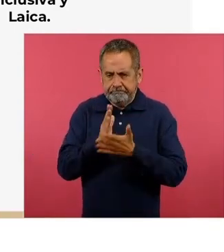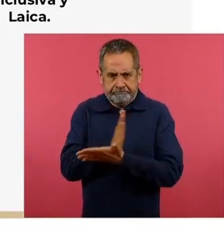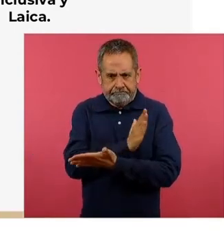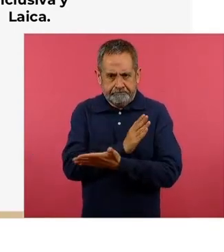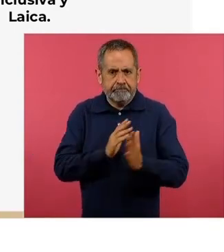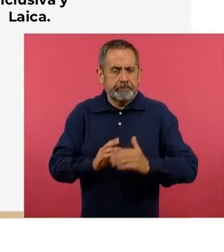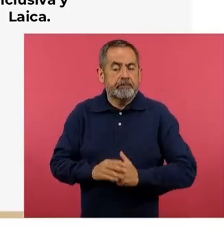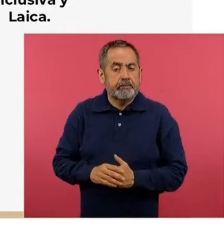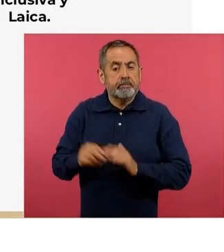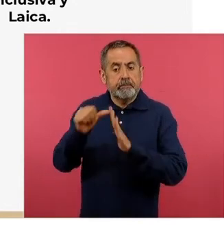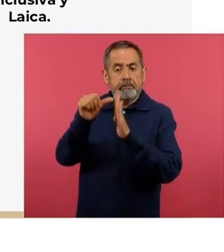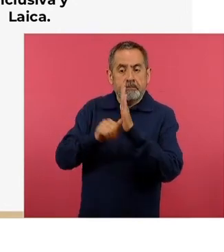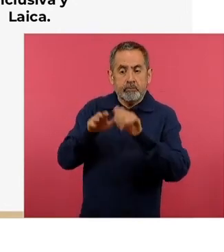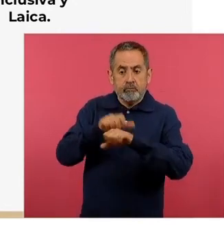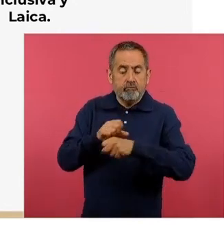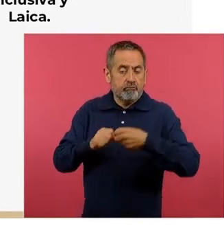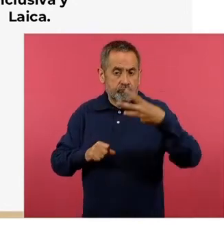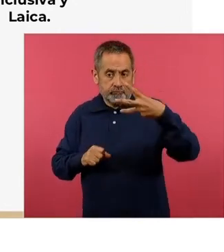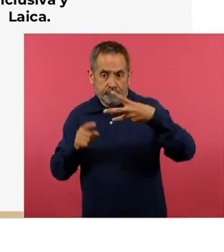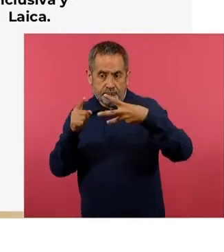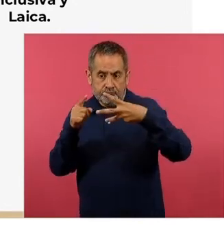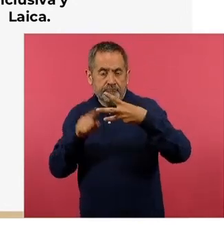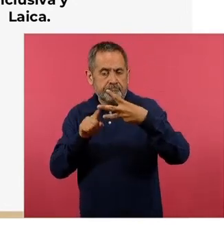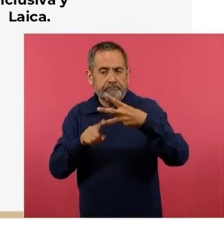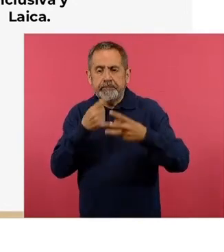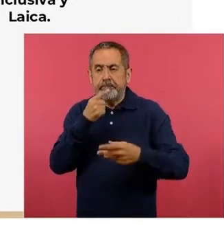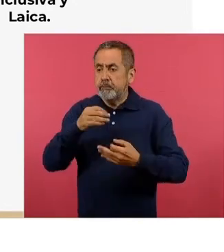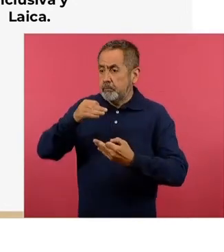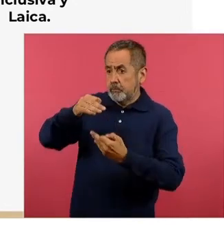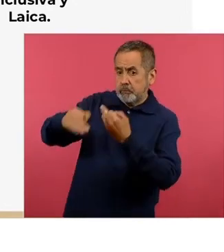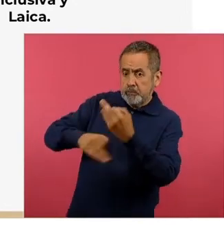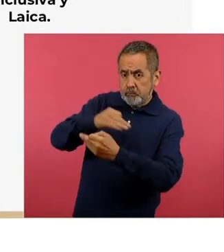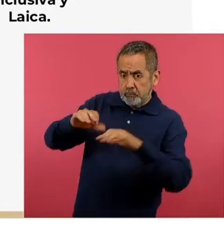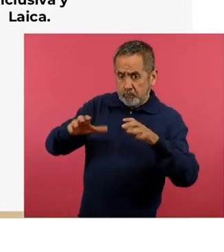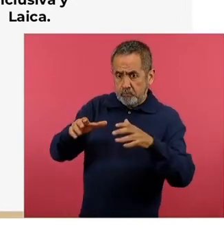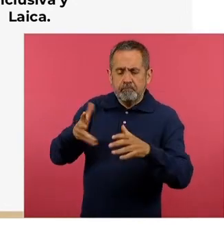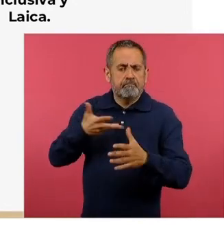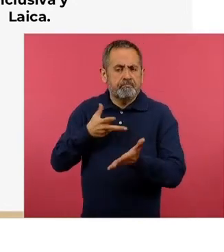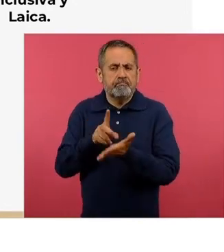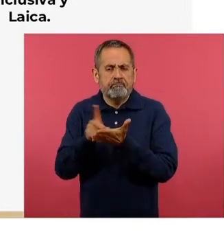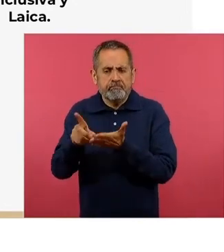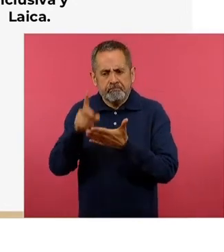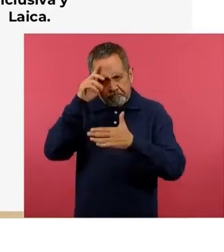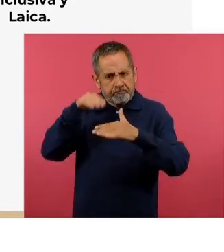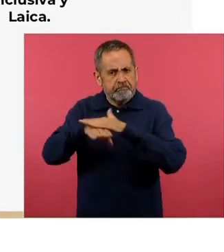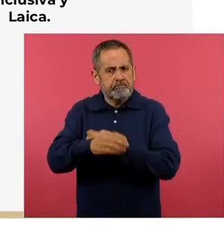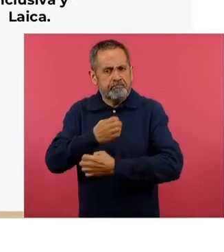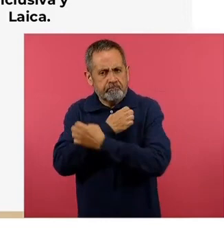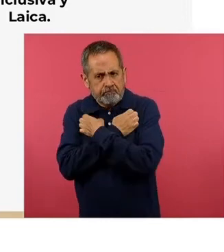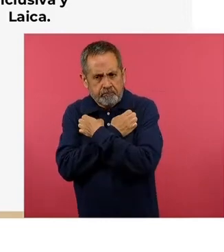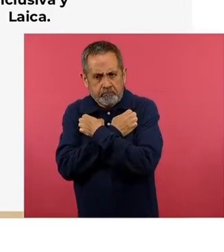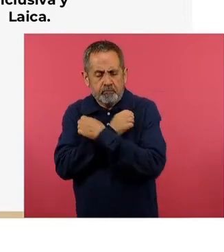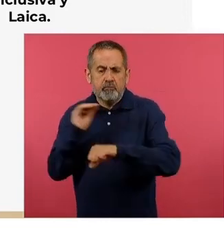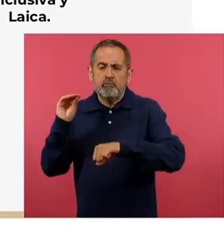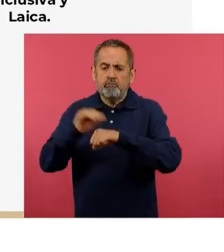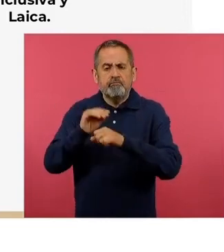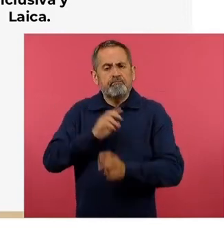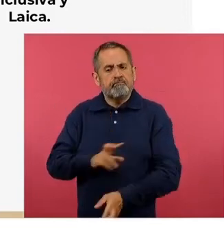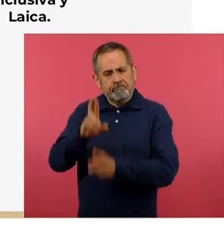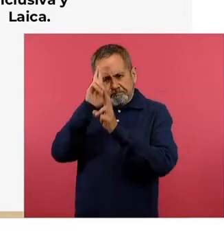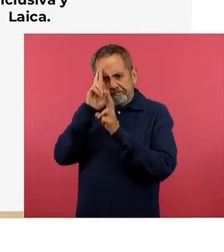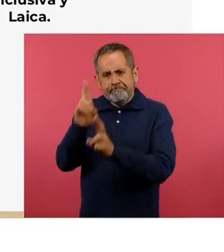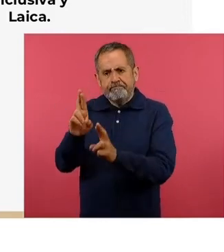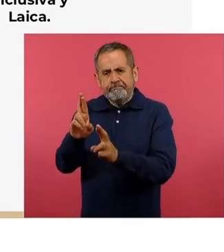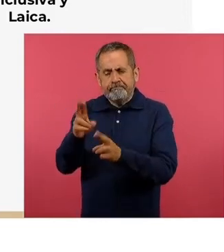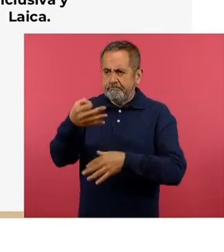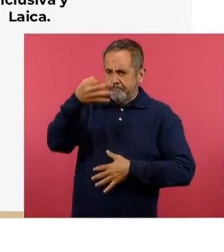dice el artículo tercero, tiene establecido que toda persona tiene derecho a la educación, fundamentada en el respeto absoluto de